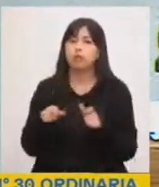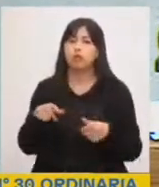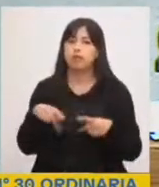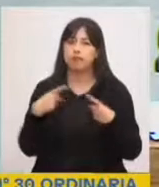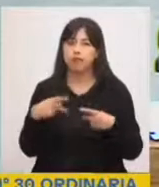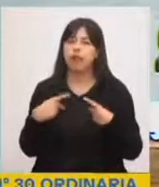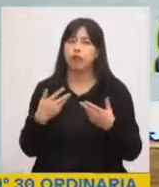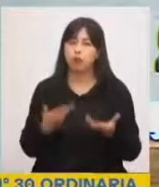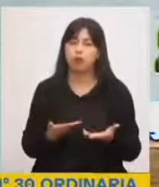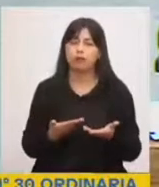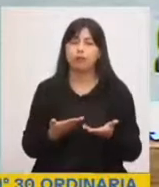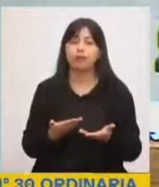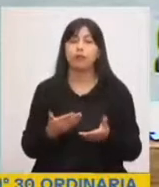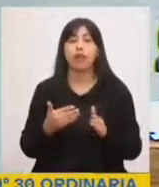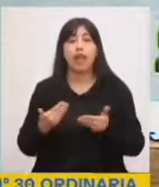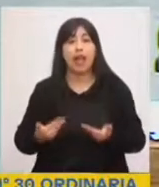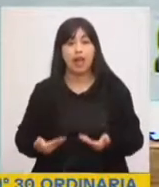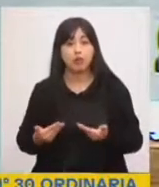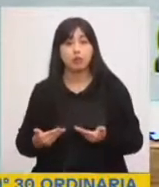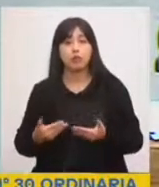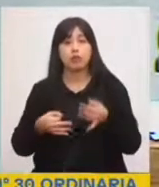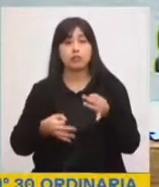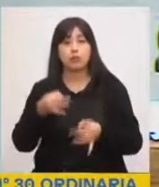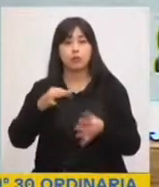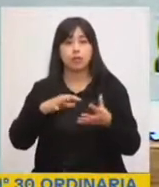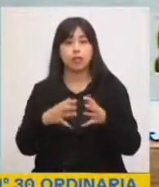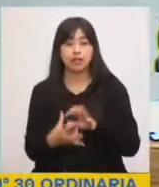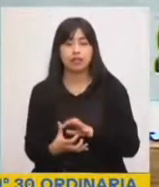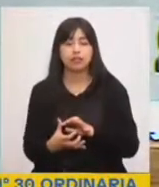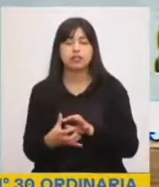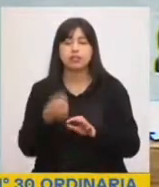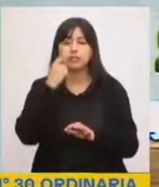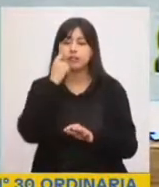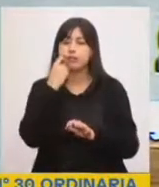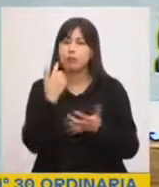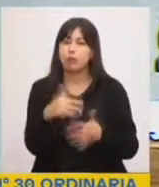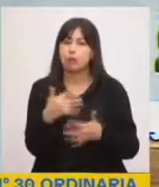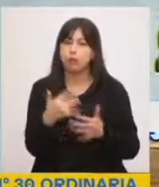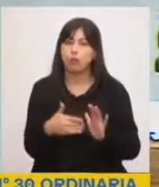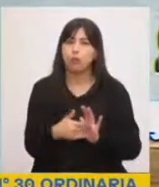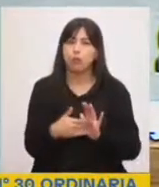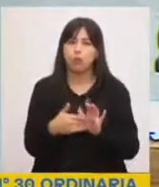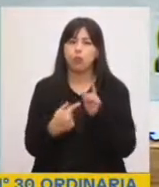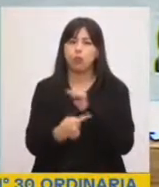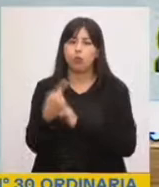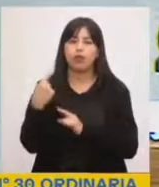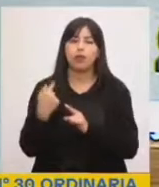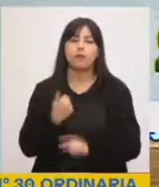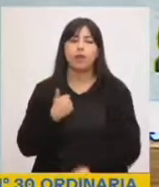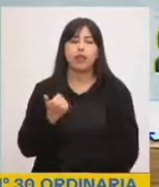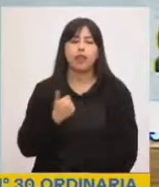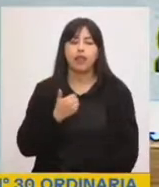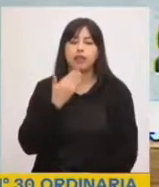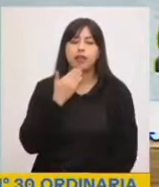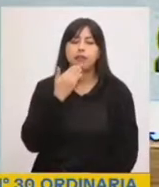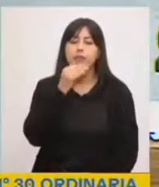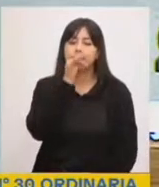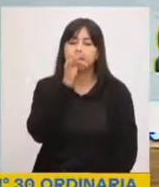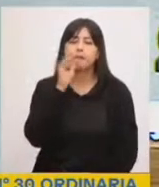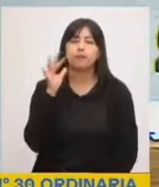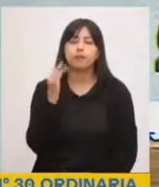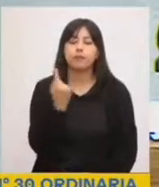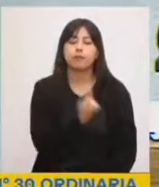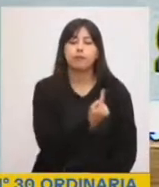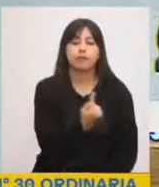Asimismo, frente a la actual crisis de seguridad, debemos revelar la vasta trayectoria de la Policía de Investigaciones de Chile y el compromiso de cada uno de sus